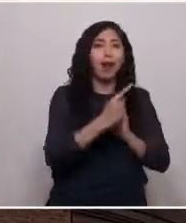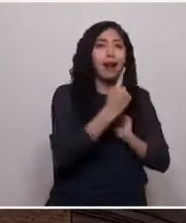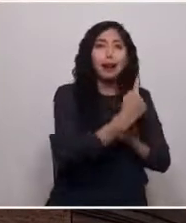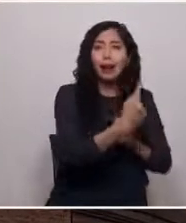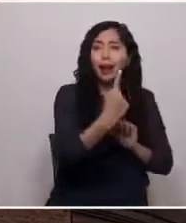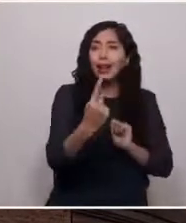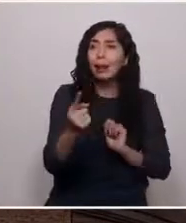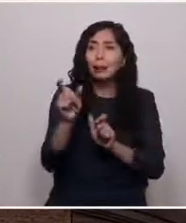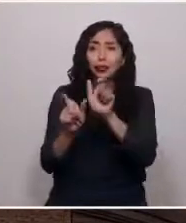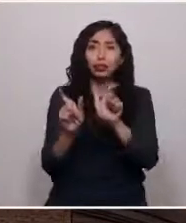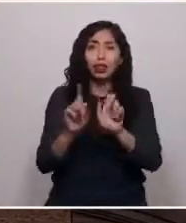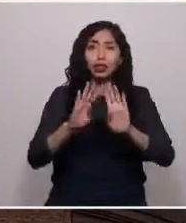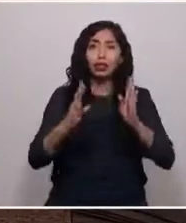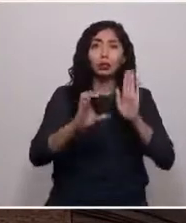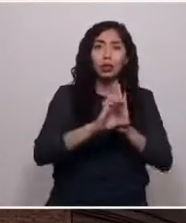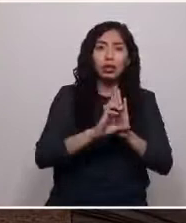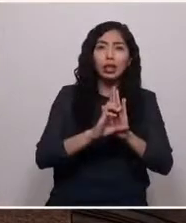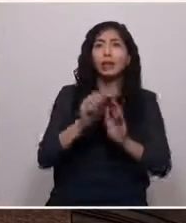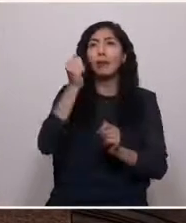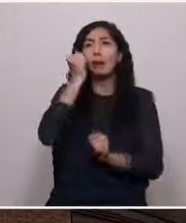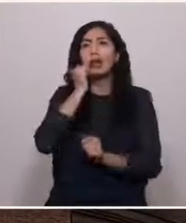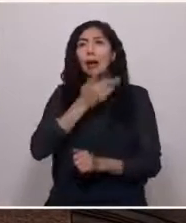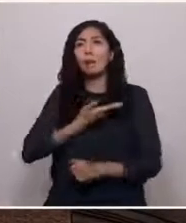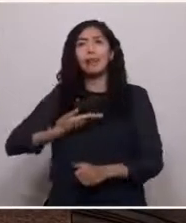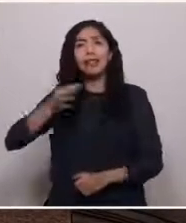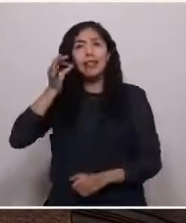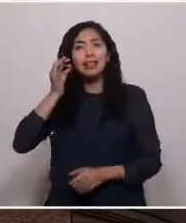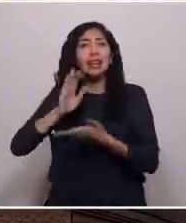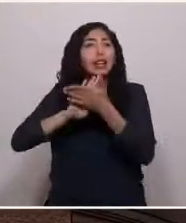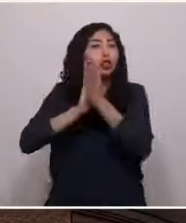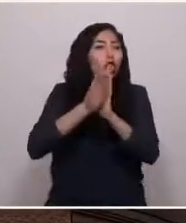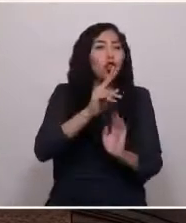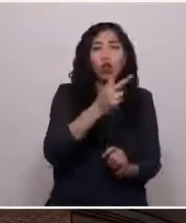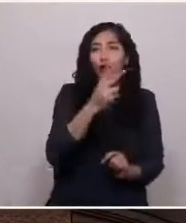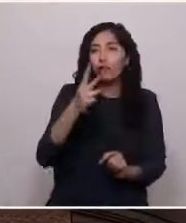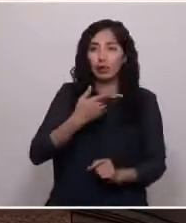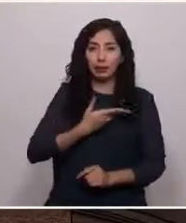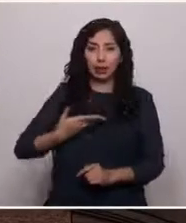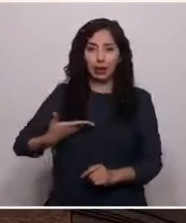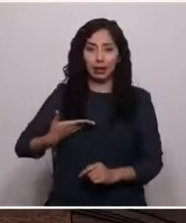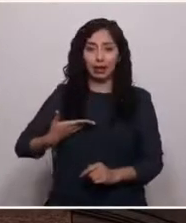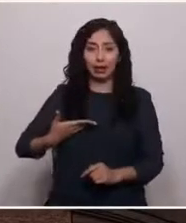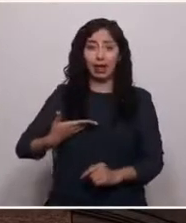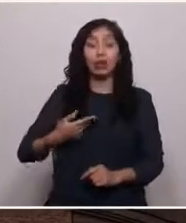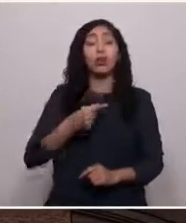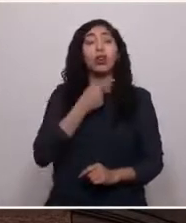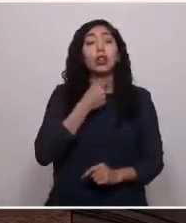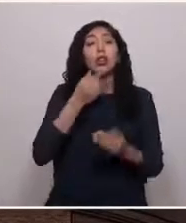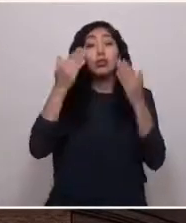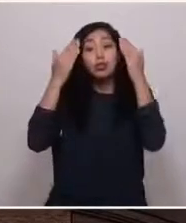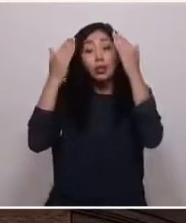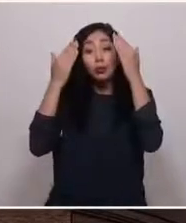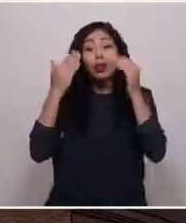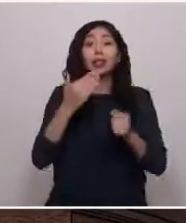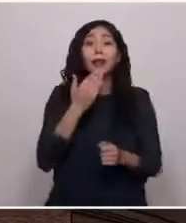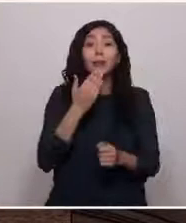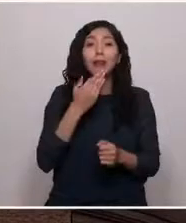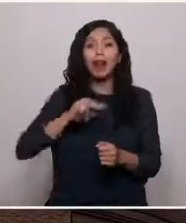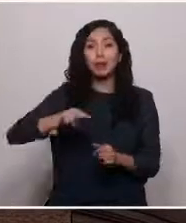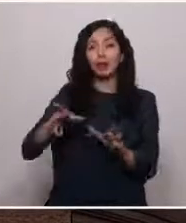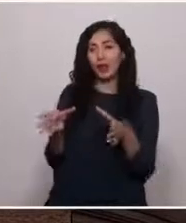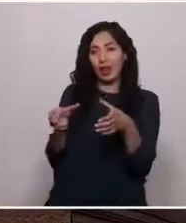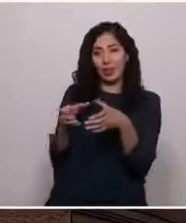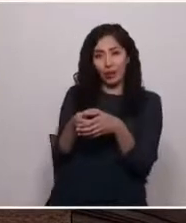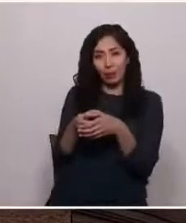a nuestra estimada presidenta y a todas las vicepresidencias quiero saludar también a nuestro querido equipo a las